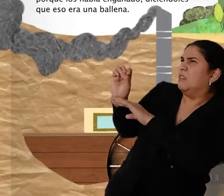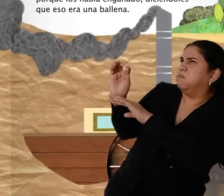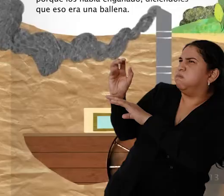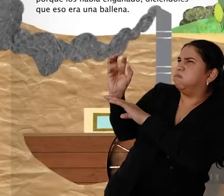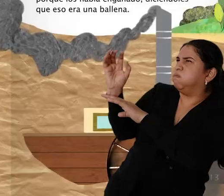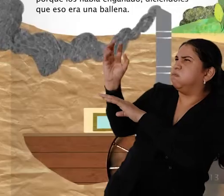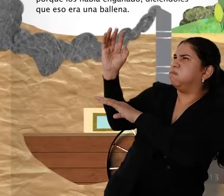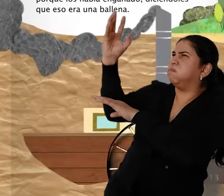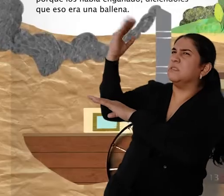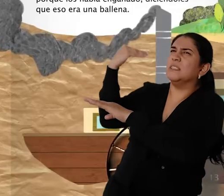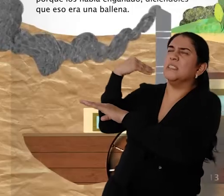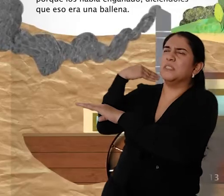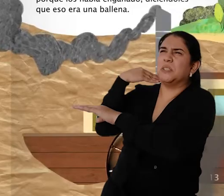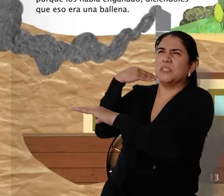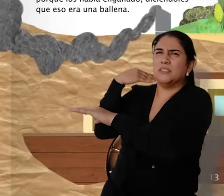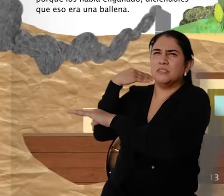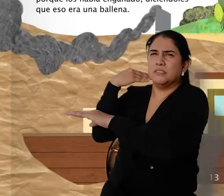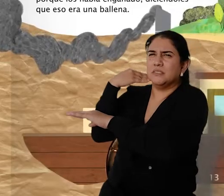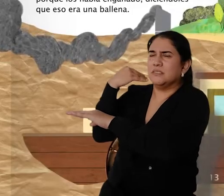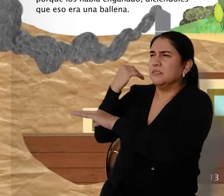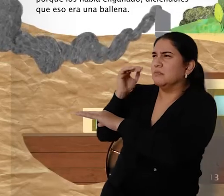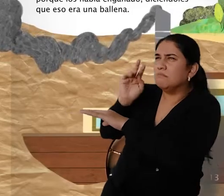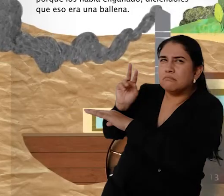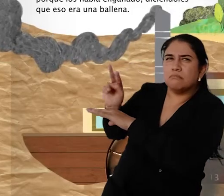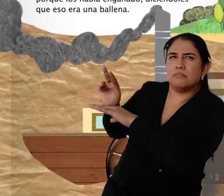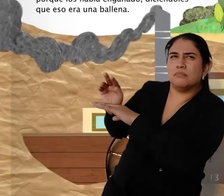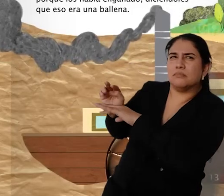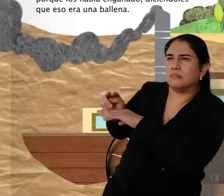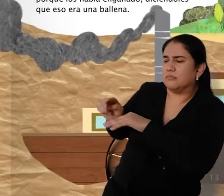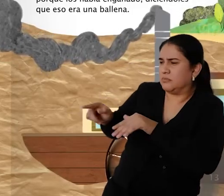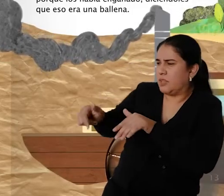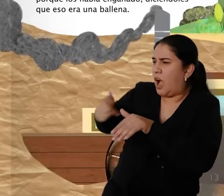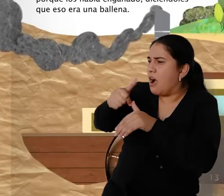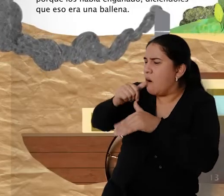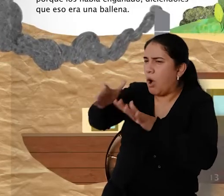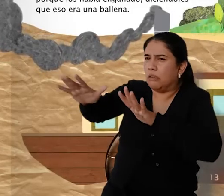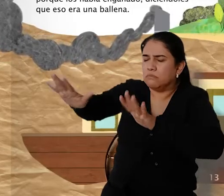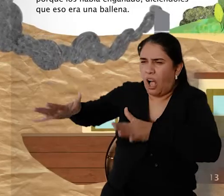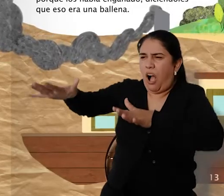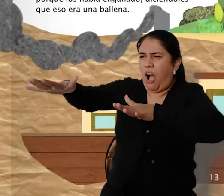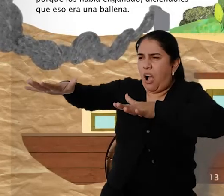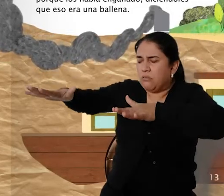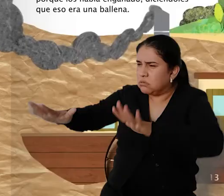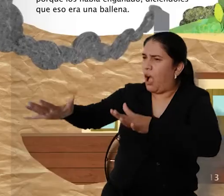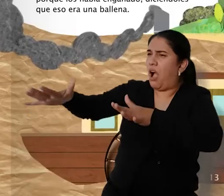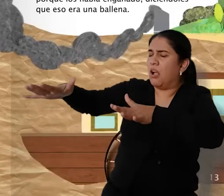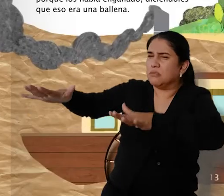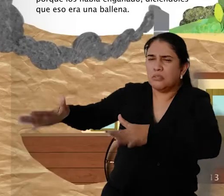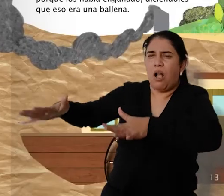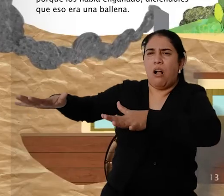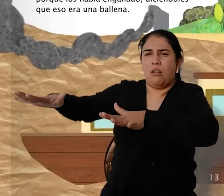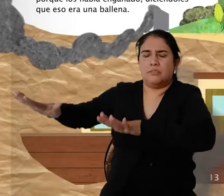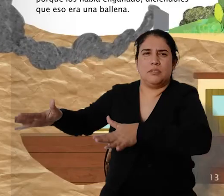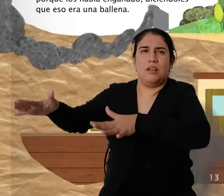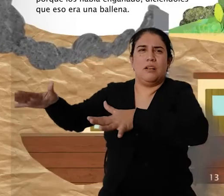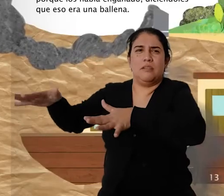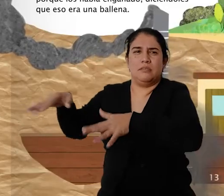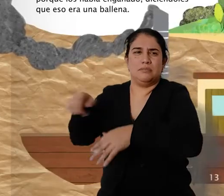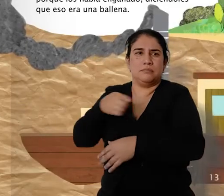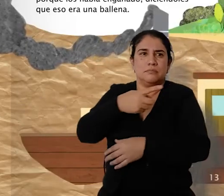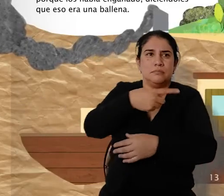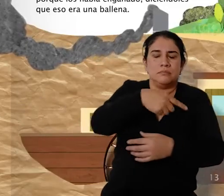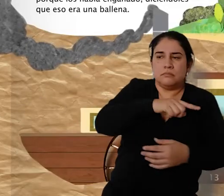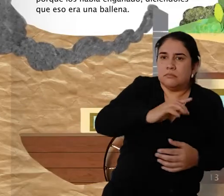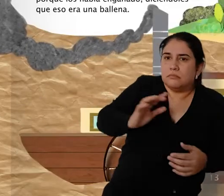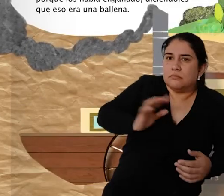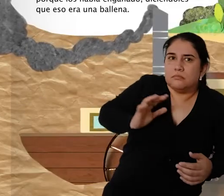todos sintieron bien fuerte ahora el chas, chas, chas en el agua. Los yacarés,